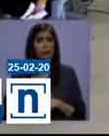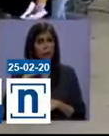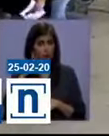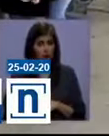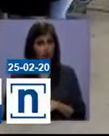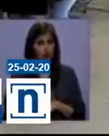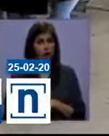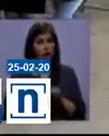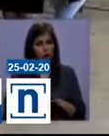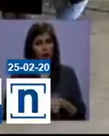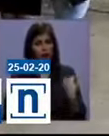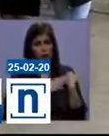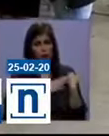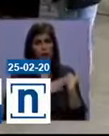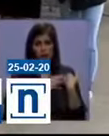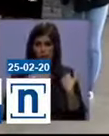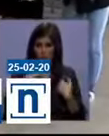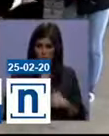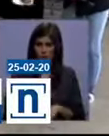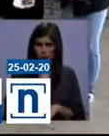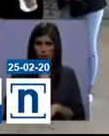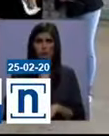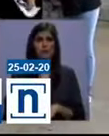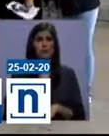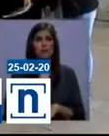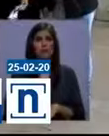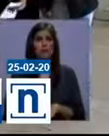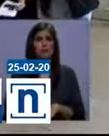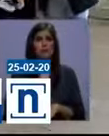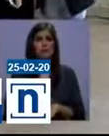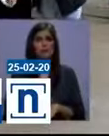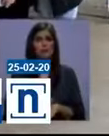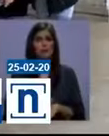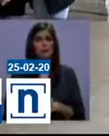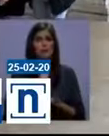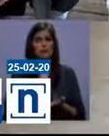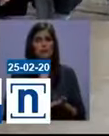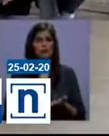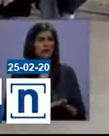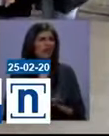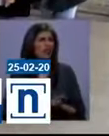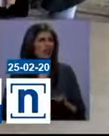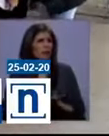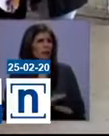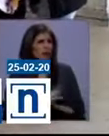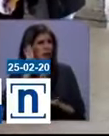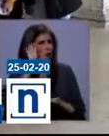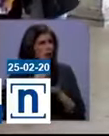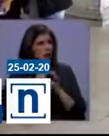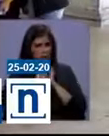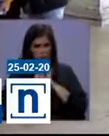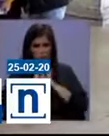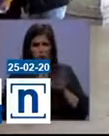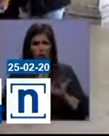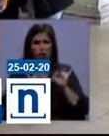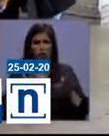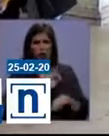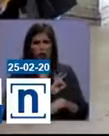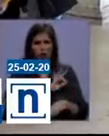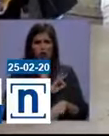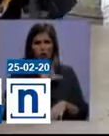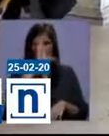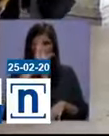ataques dirigidos a TAP y dirigidos también a Portugal y a las autoridades portuguesas, completamente infundados. Como el ministro de